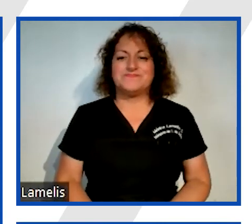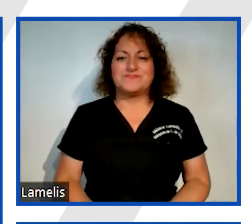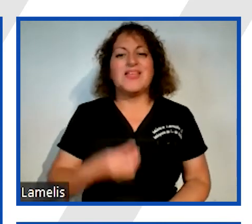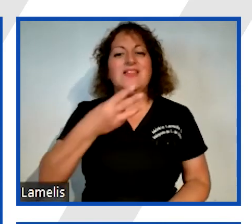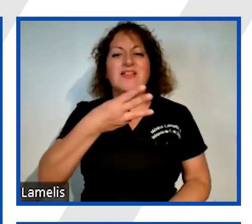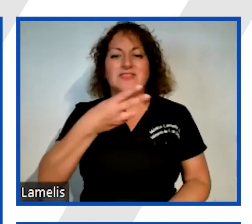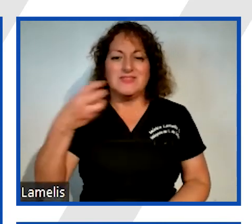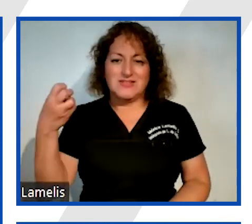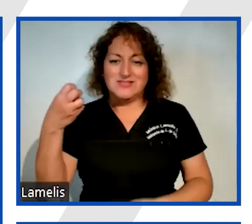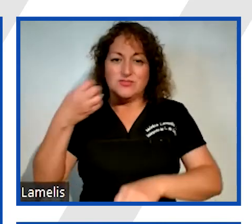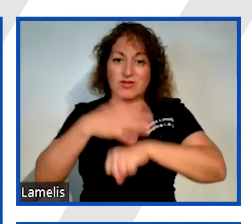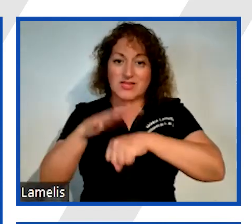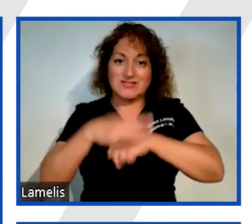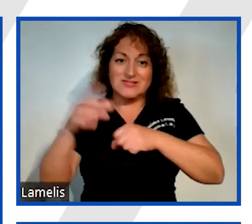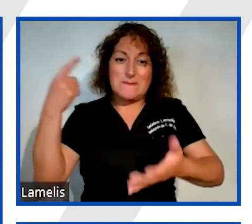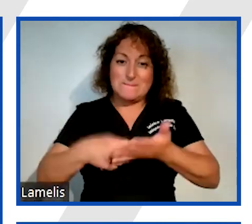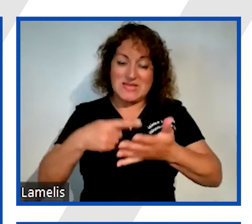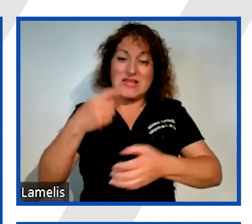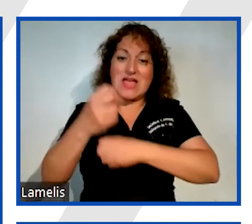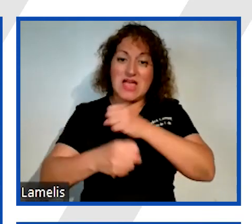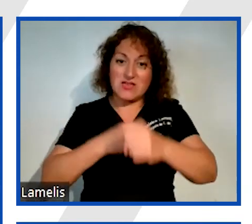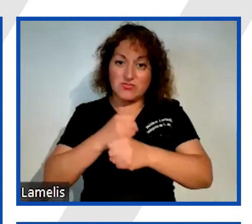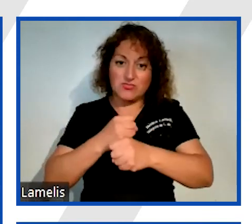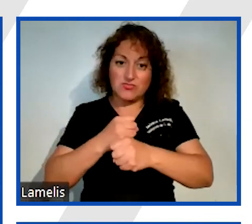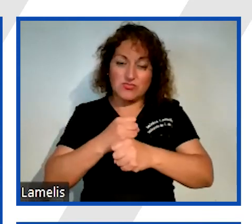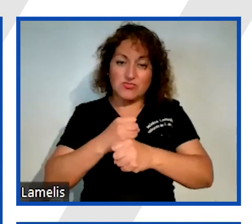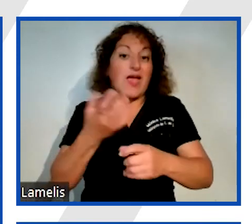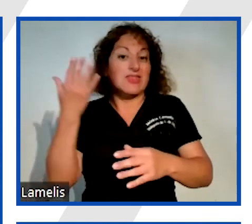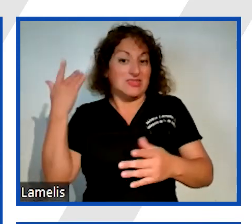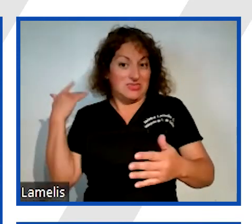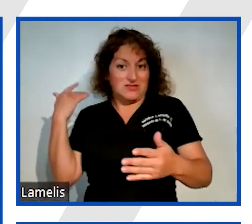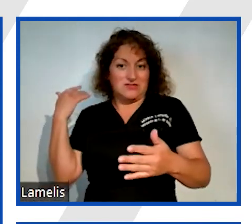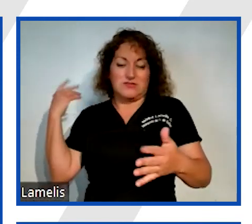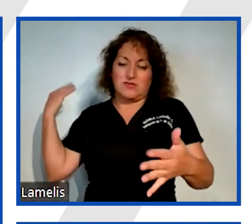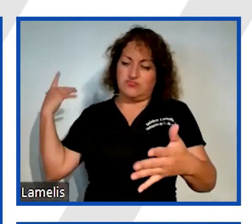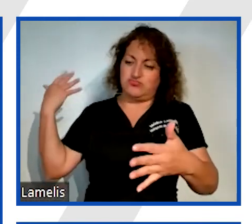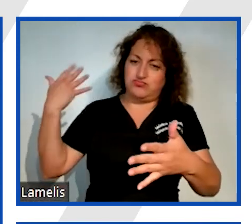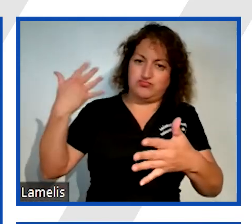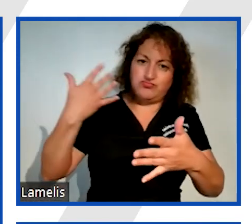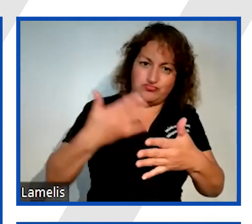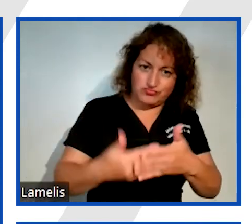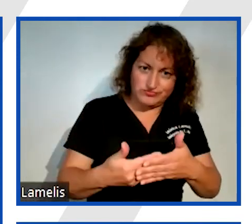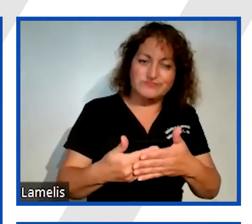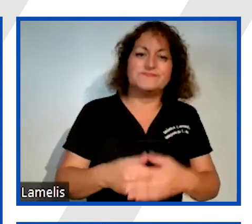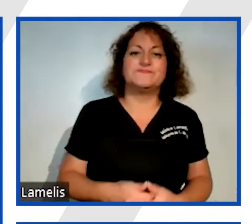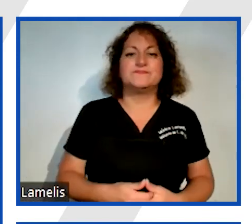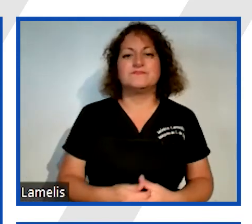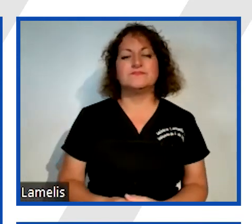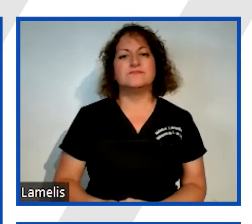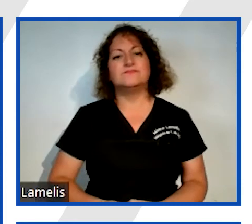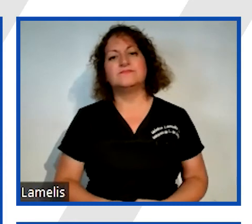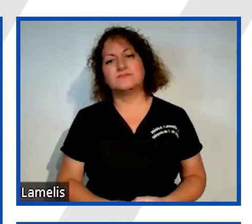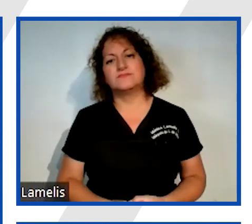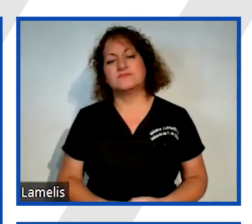trescientos quince mil años ya hemos labor de un número en el lomo de cómo evolucionó por ejemplo el ser humano y esto es lo que yo les